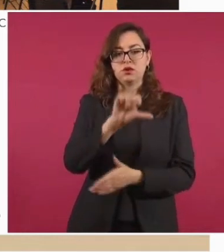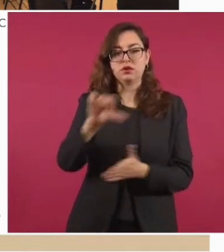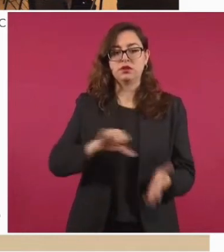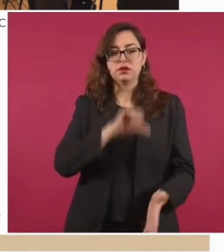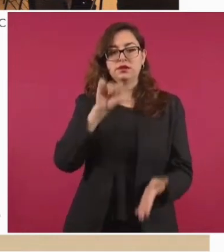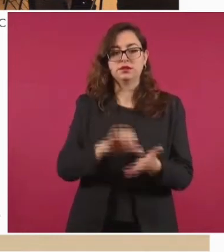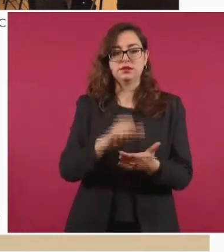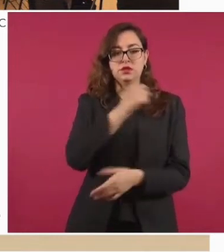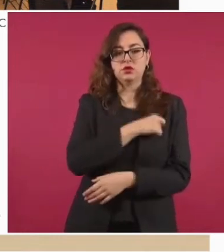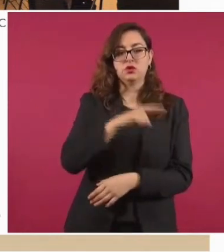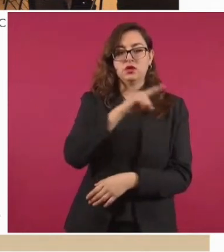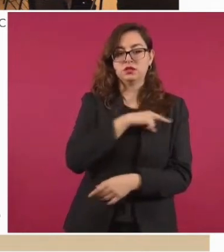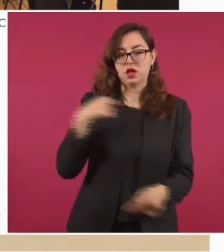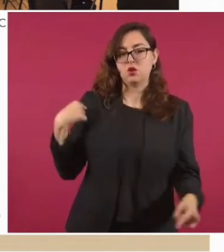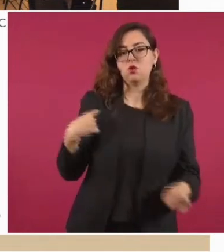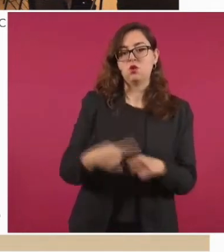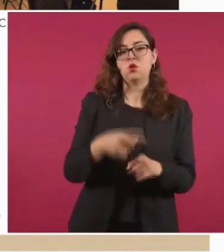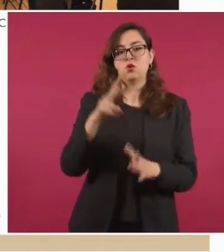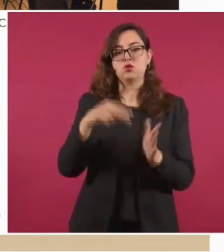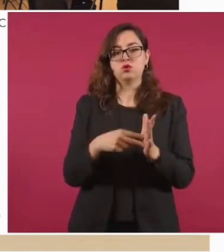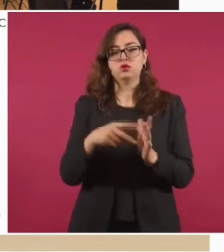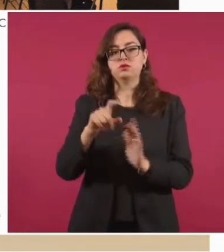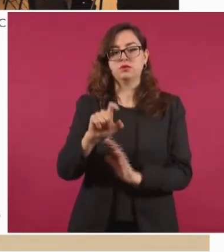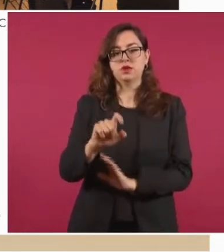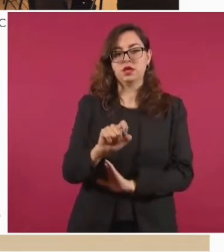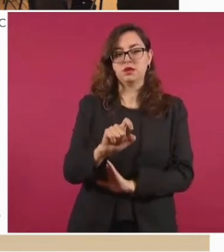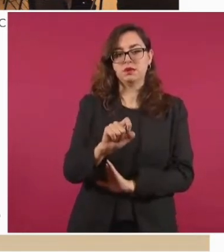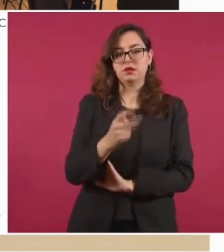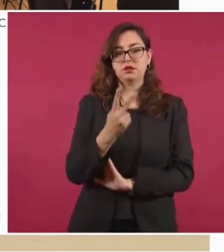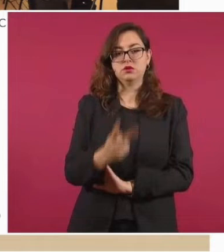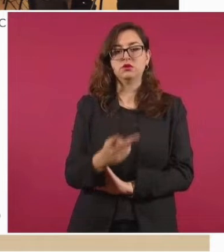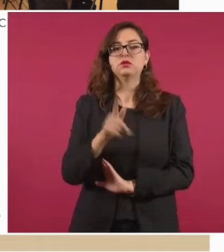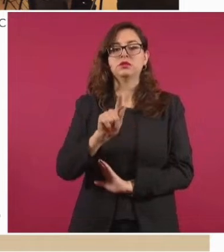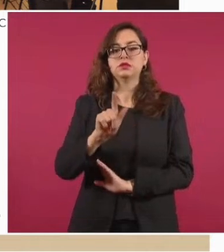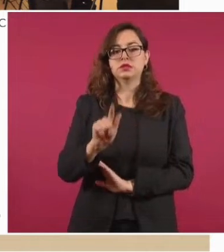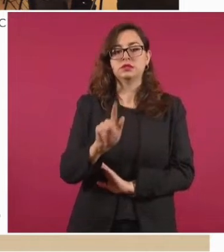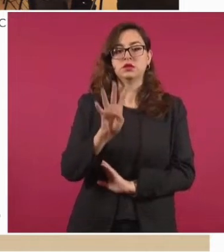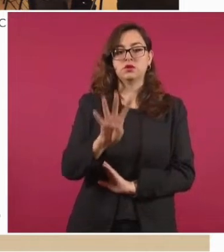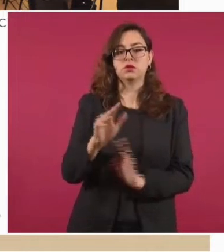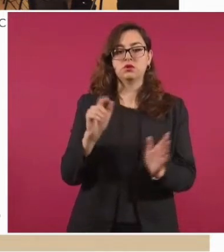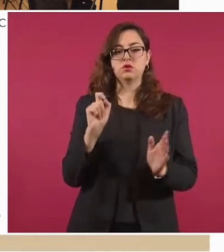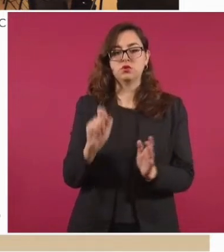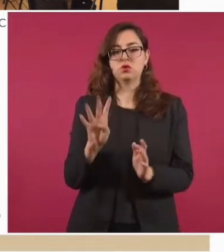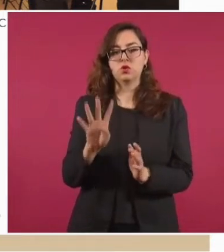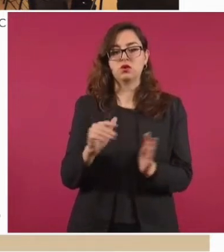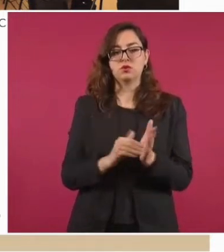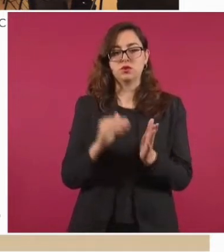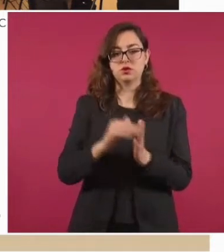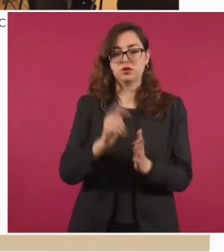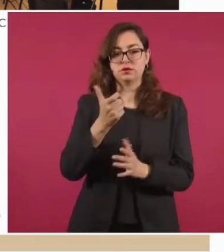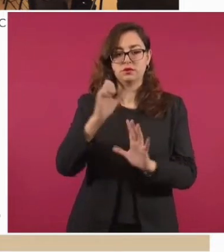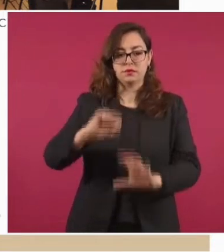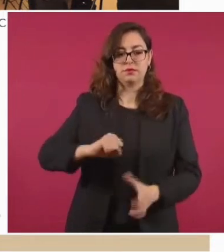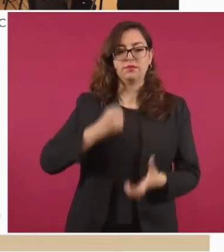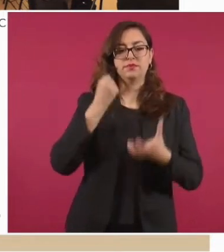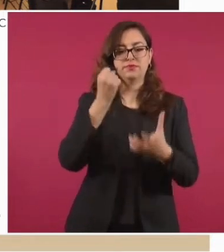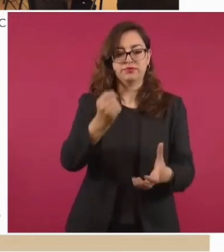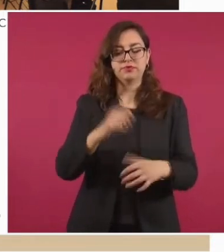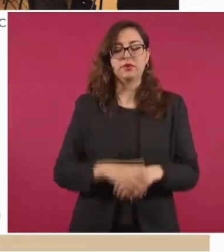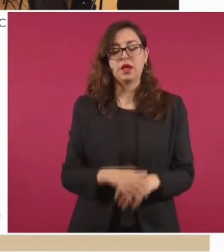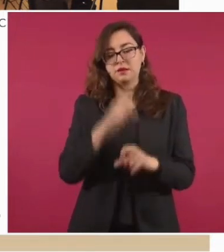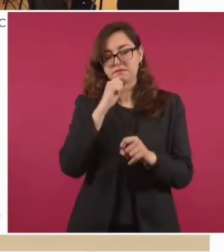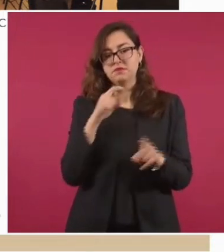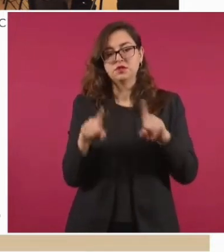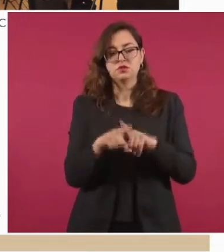74.4 millones de pesos con un avance del 87%. En cuanto a equipamiento, se encuentra en proceso de adquisición tanto para primer como segundo